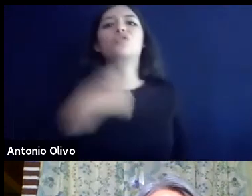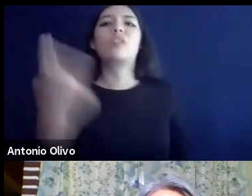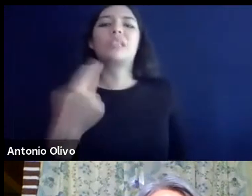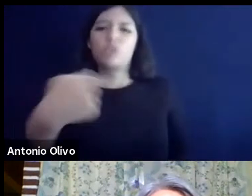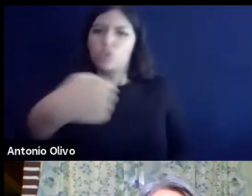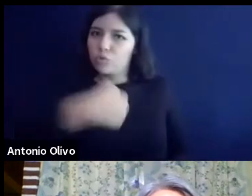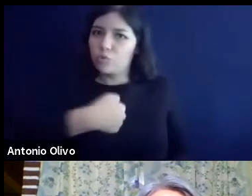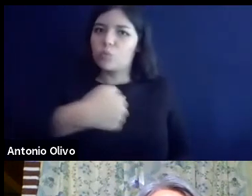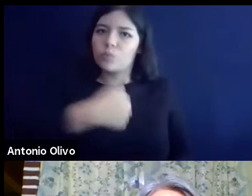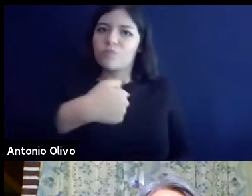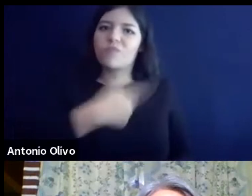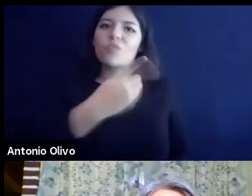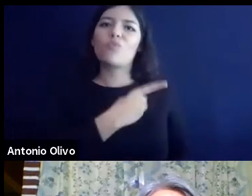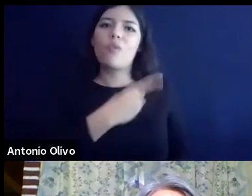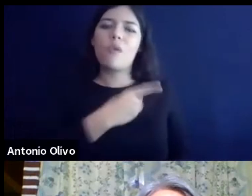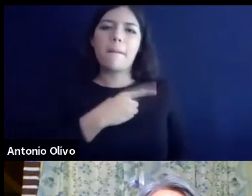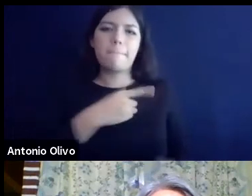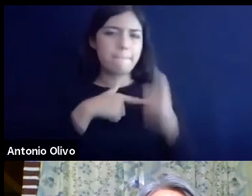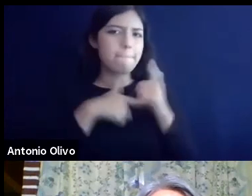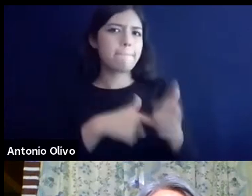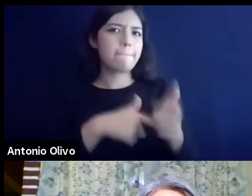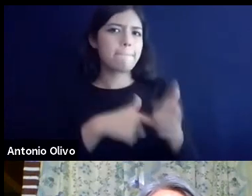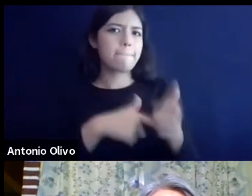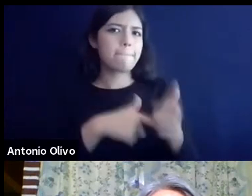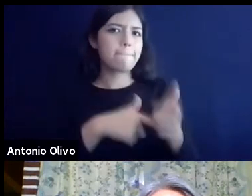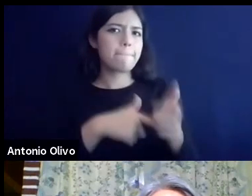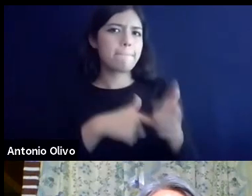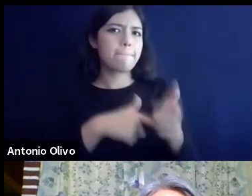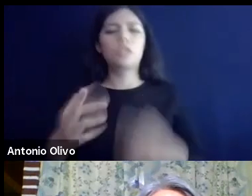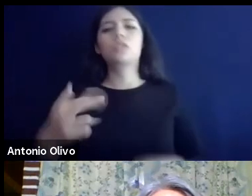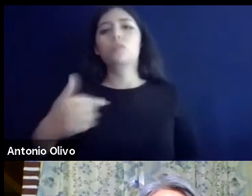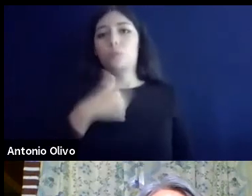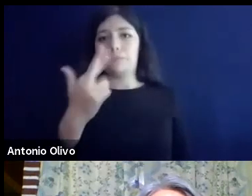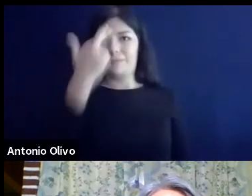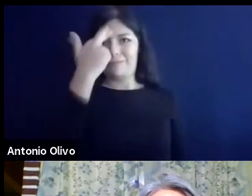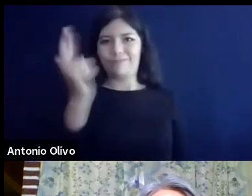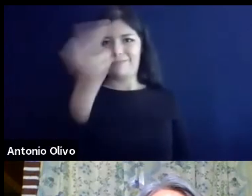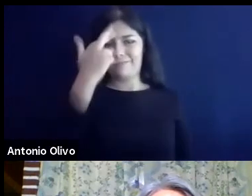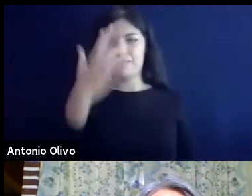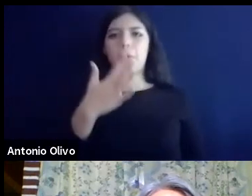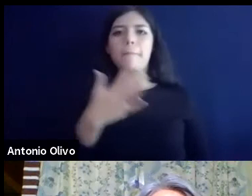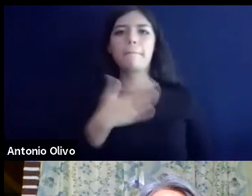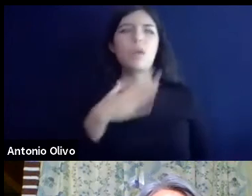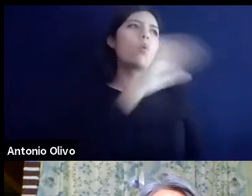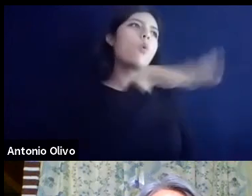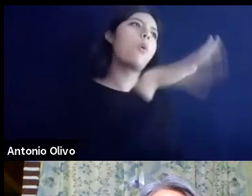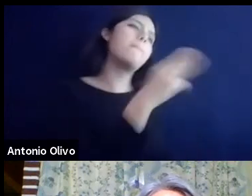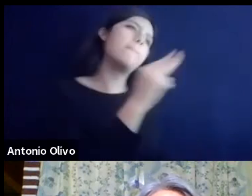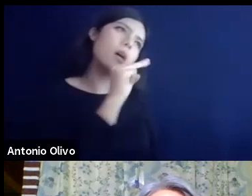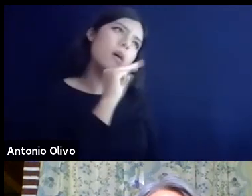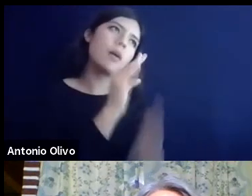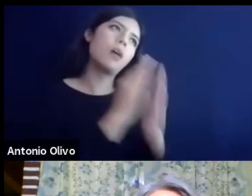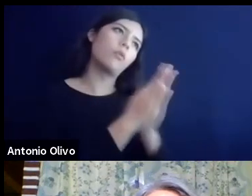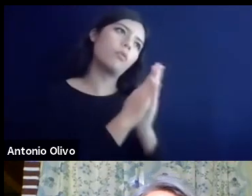e impulsar. Yo me acuerdo cómo le rogaba a mi mamá, ay, vamos, que cuando voy a ver lo de la secundaria, y cuando vamos a ver lo de